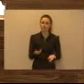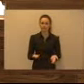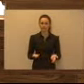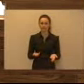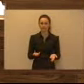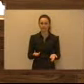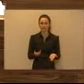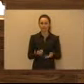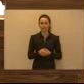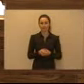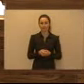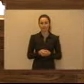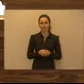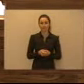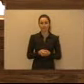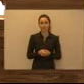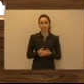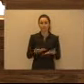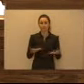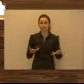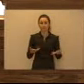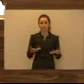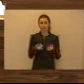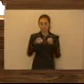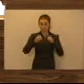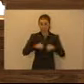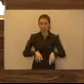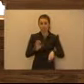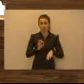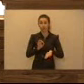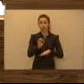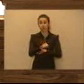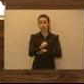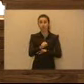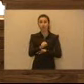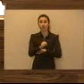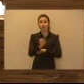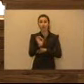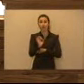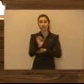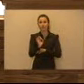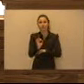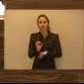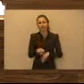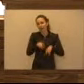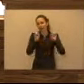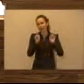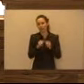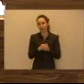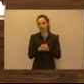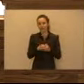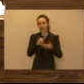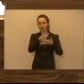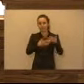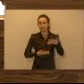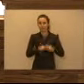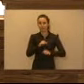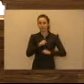y renunciar o desechar o ignorar lo que nos dicen las listas de espera